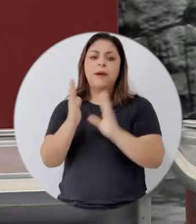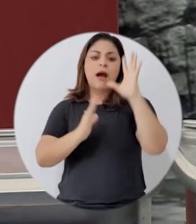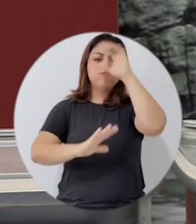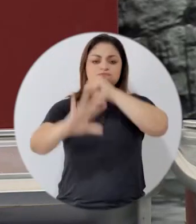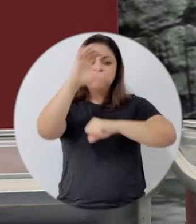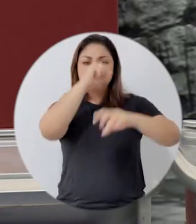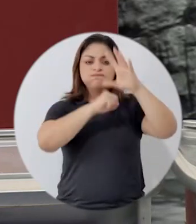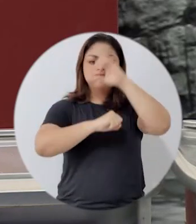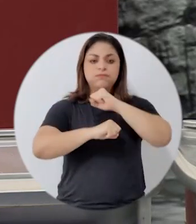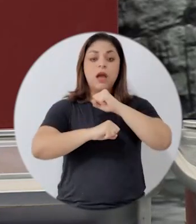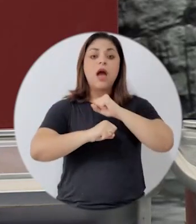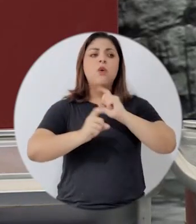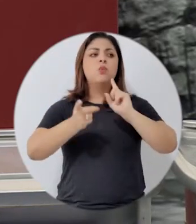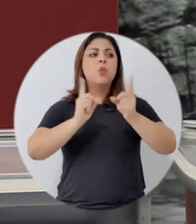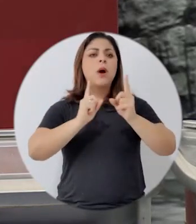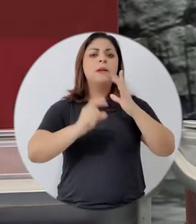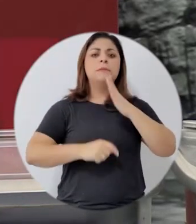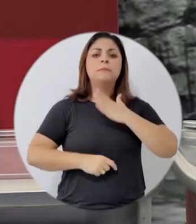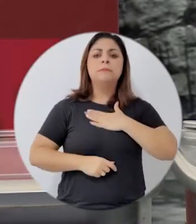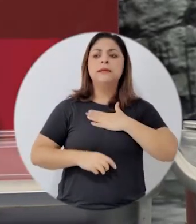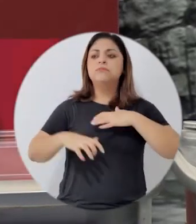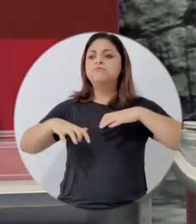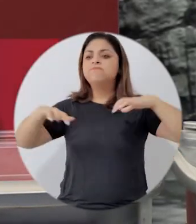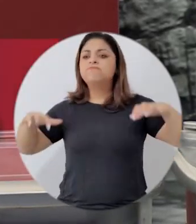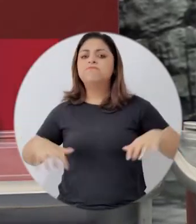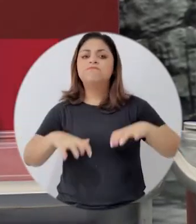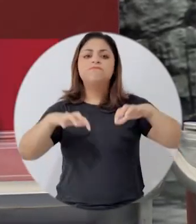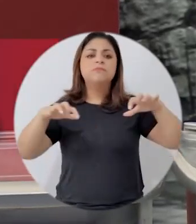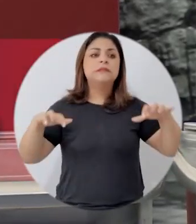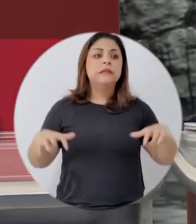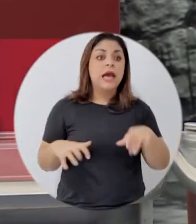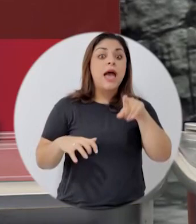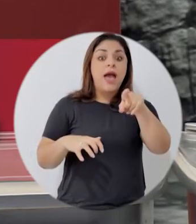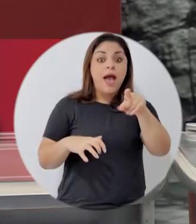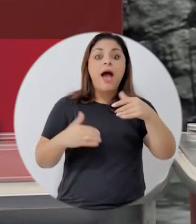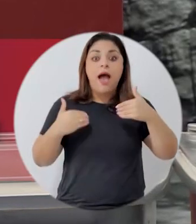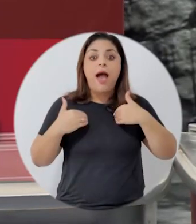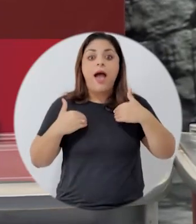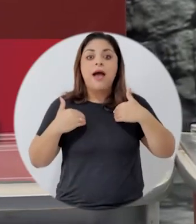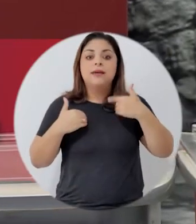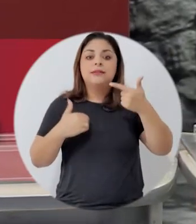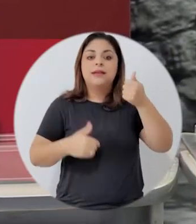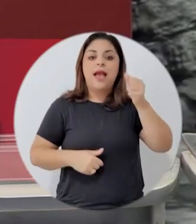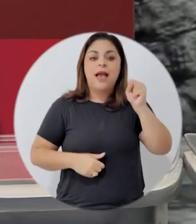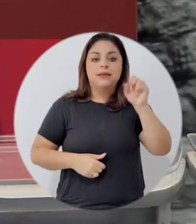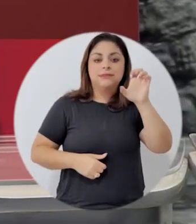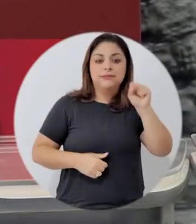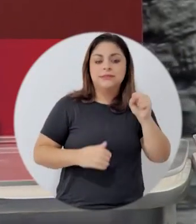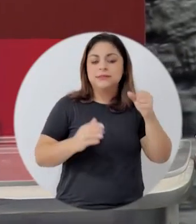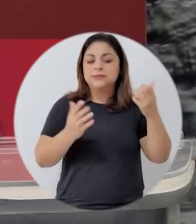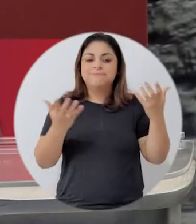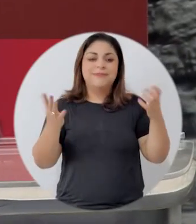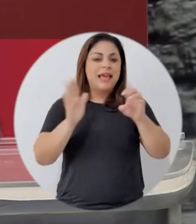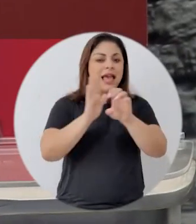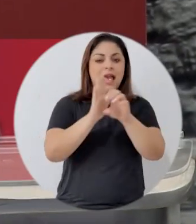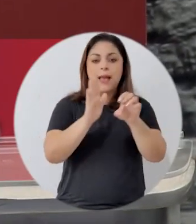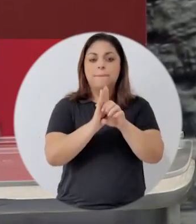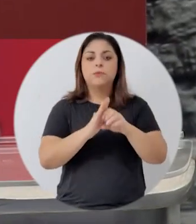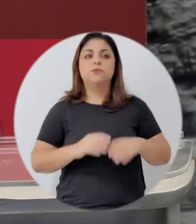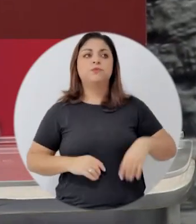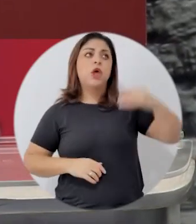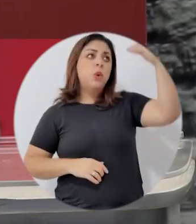identificar qué actividades de mi economía o de mi sector está generando esa emisión, llámese